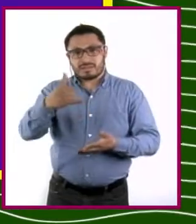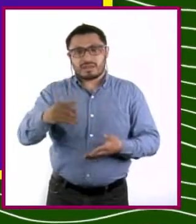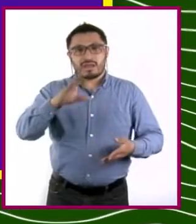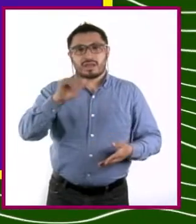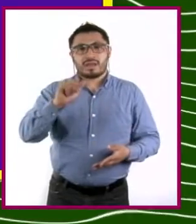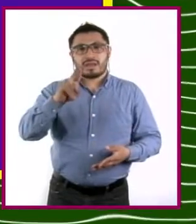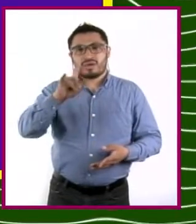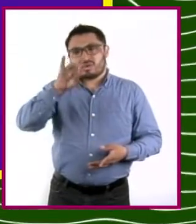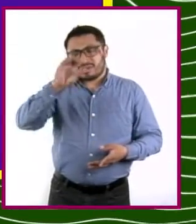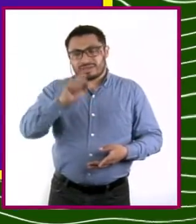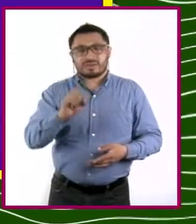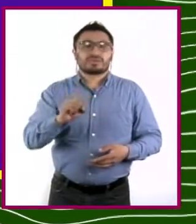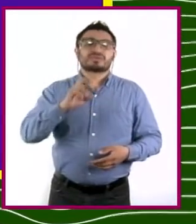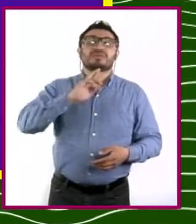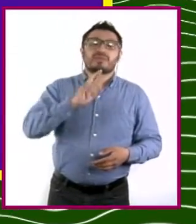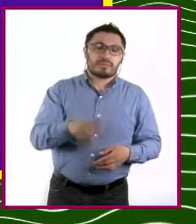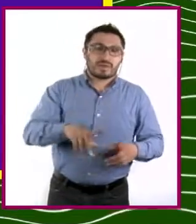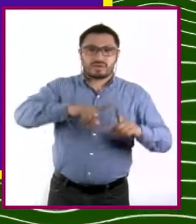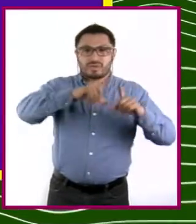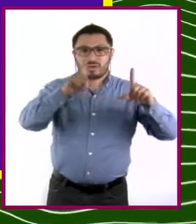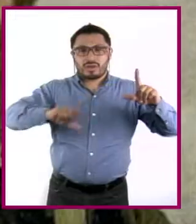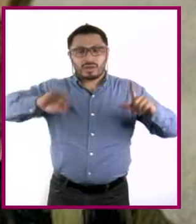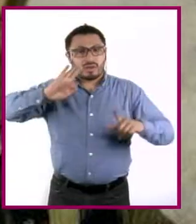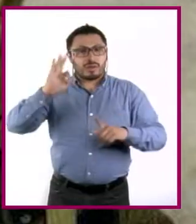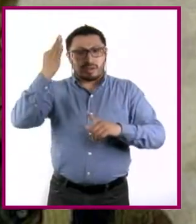se inclinaban por una república federal.